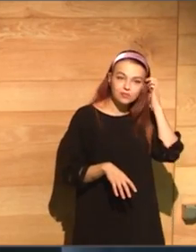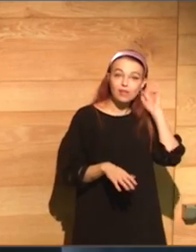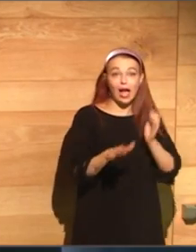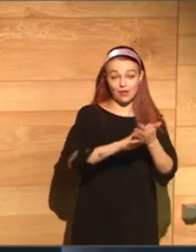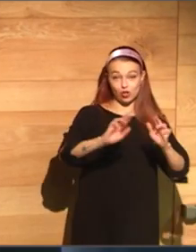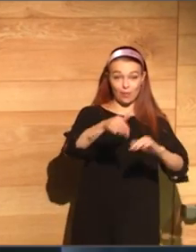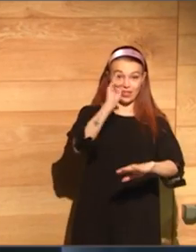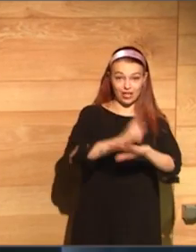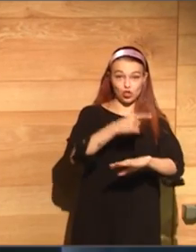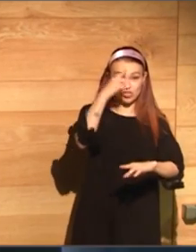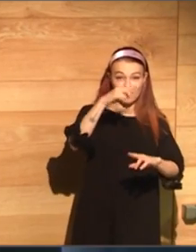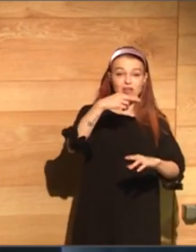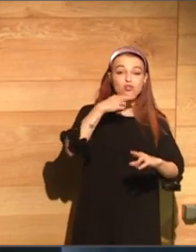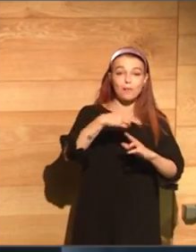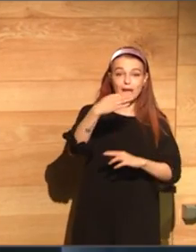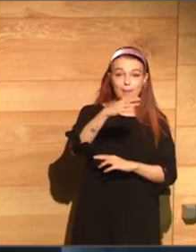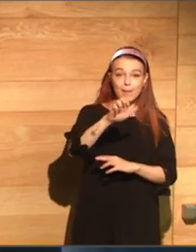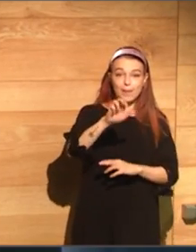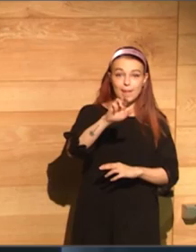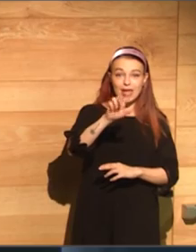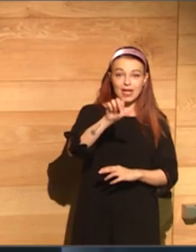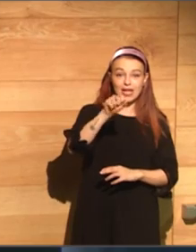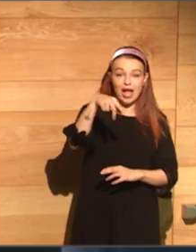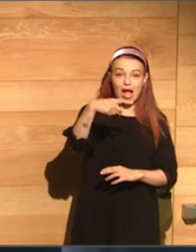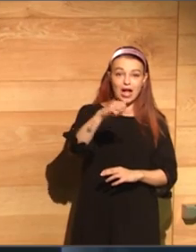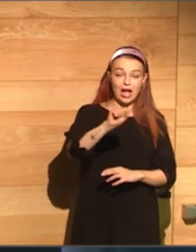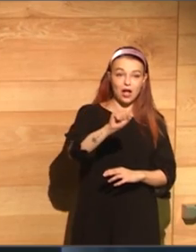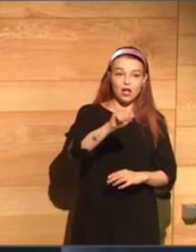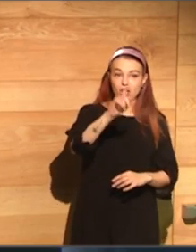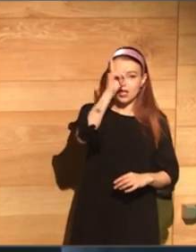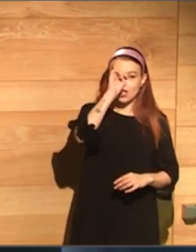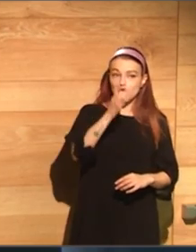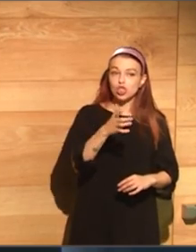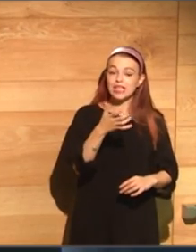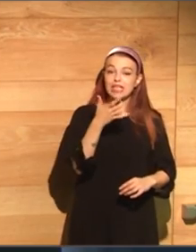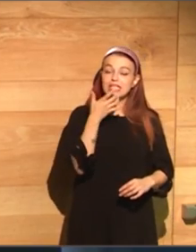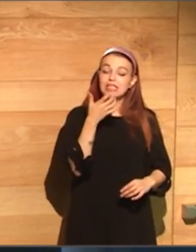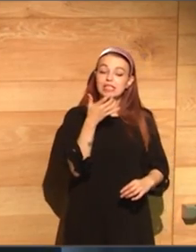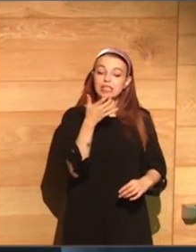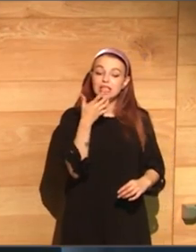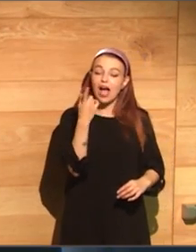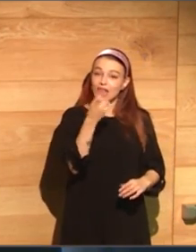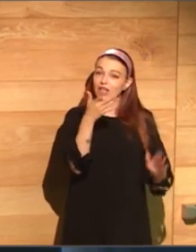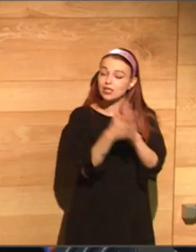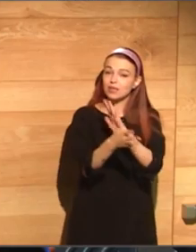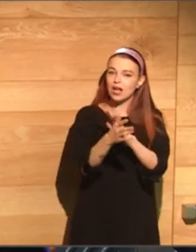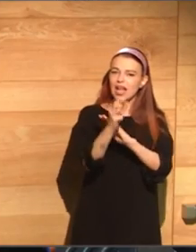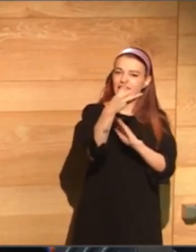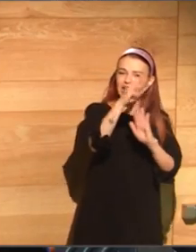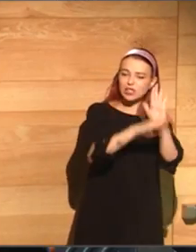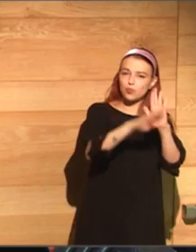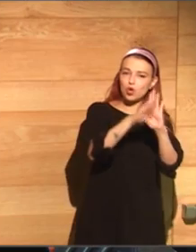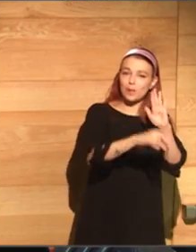Berlanga, y no sé si habría que explicar o es necesario explicar por qué a Berlanga sí le hemos dado tres programas. No sé si,